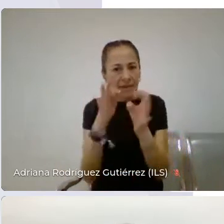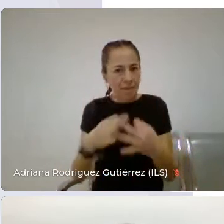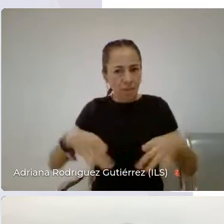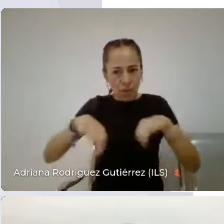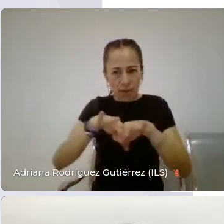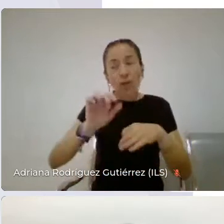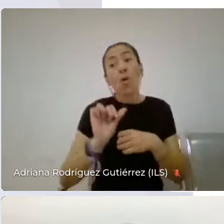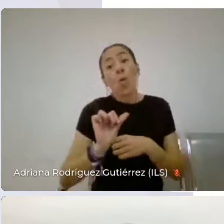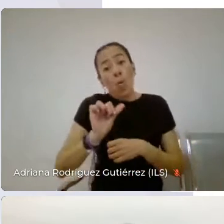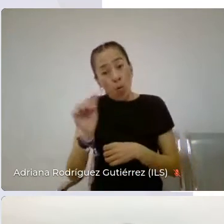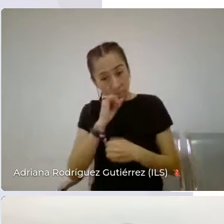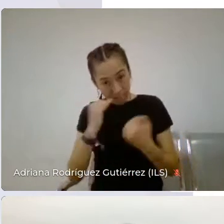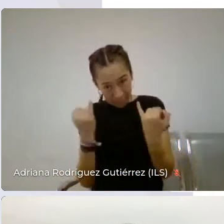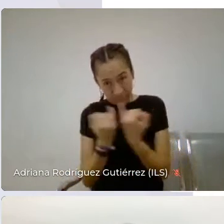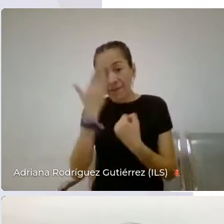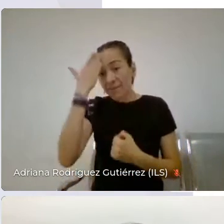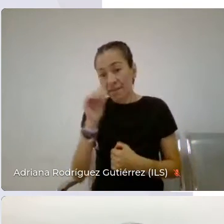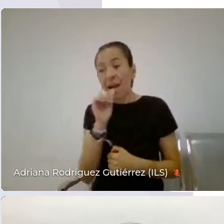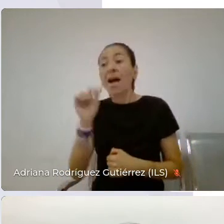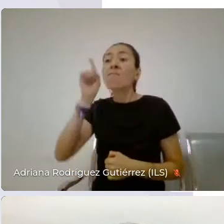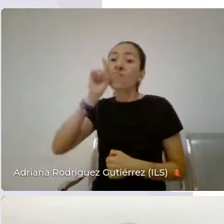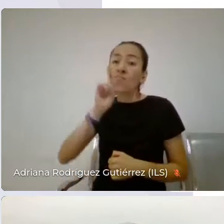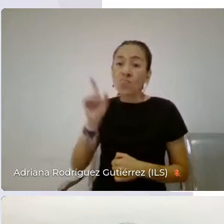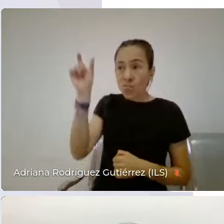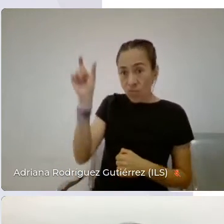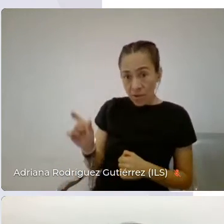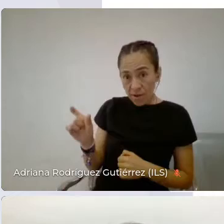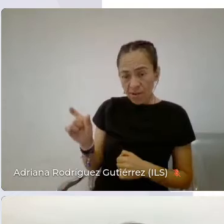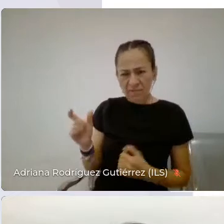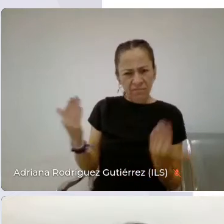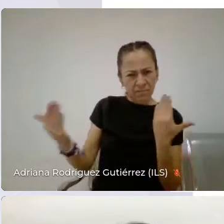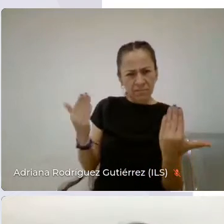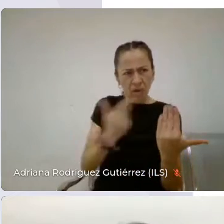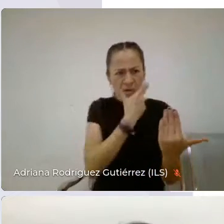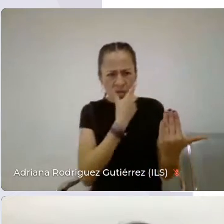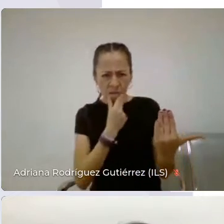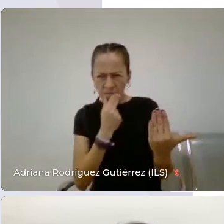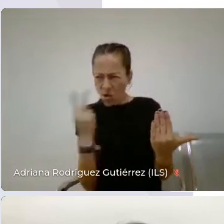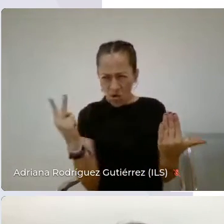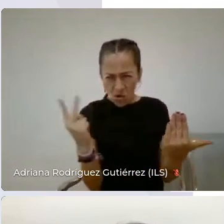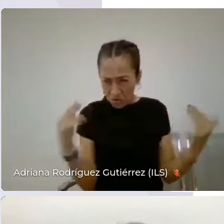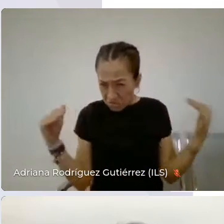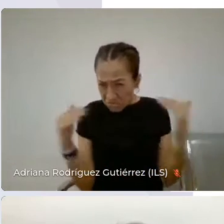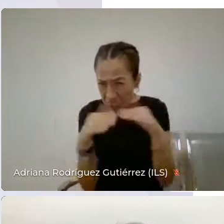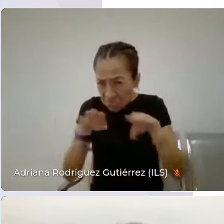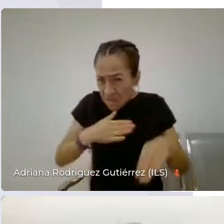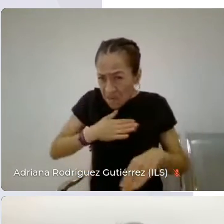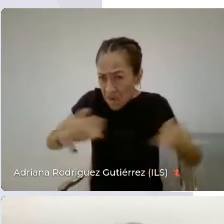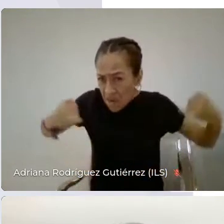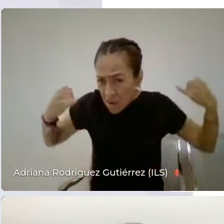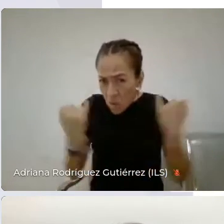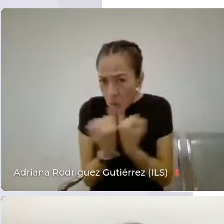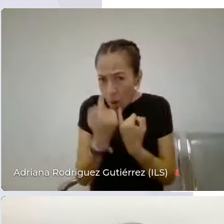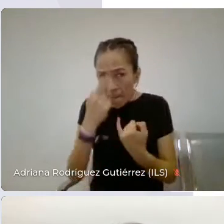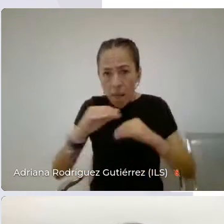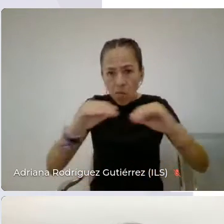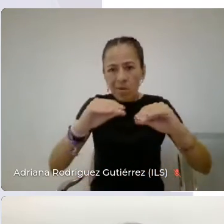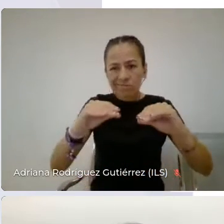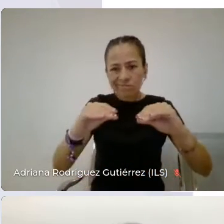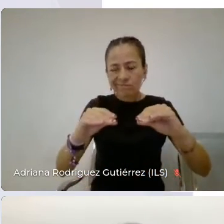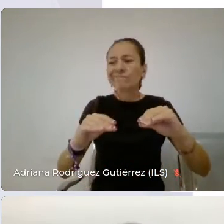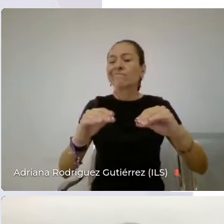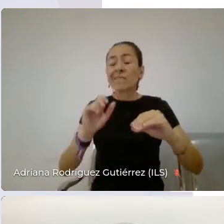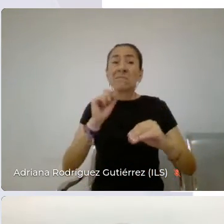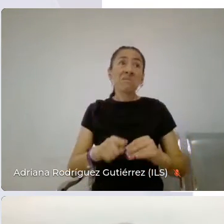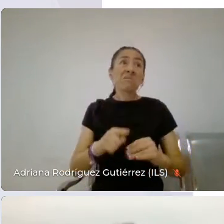Hoy sabemos que la movilidad de las mujeres no es igual que para los hombres. Tienen que lidiar con mucha más violencia. 8 de cada 10 mujeres